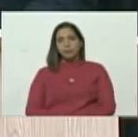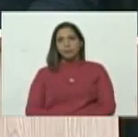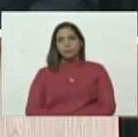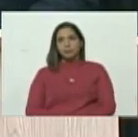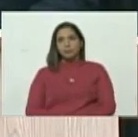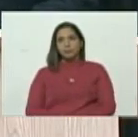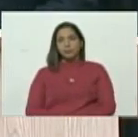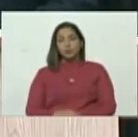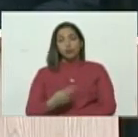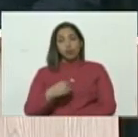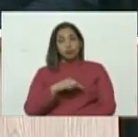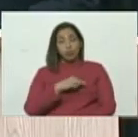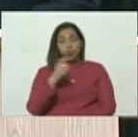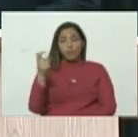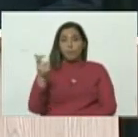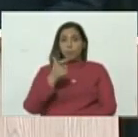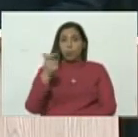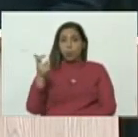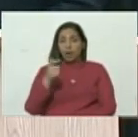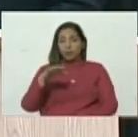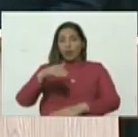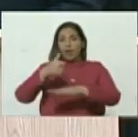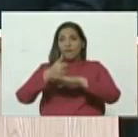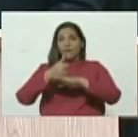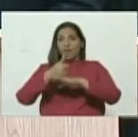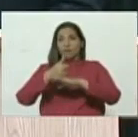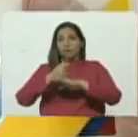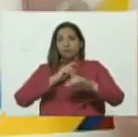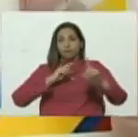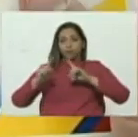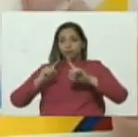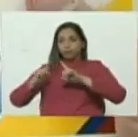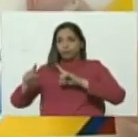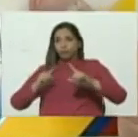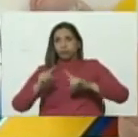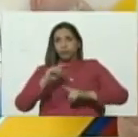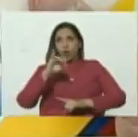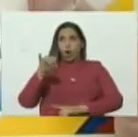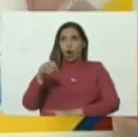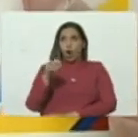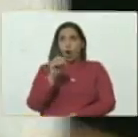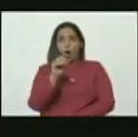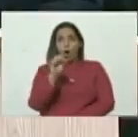Y estamos buscando al jefe de la logística, José Rafael Huici Clavier.